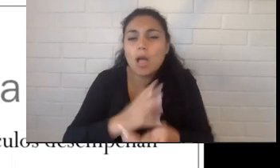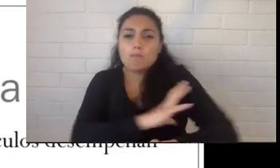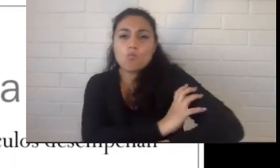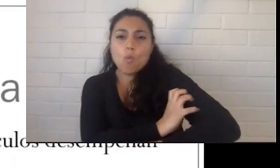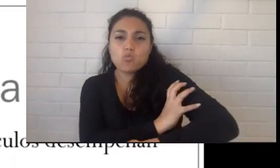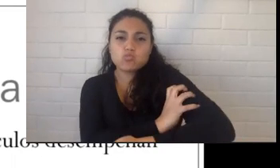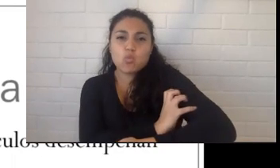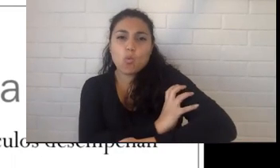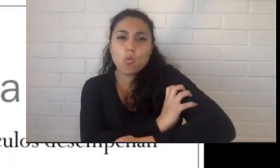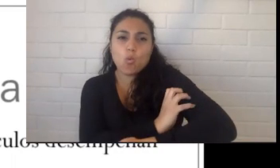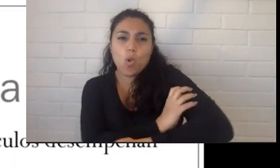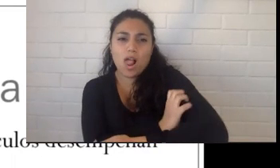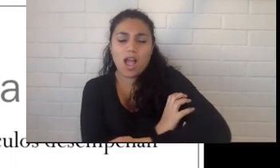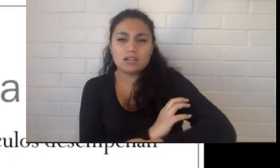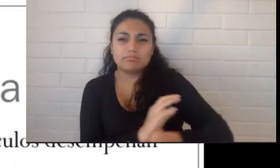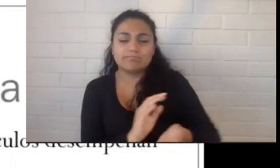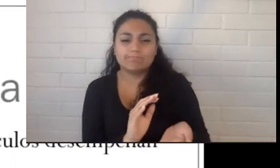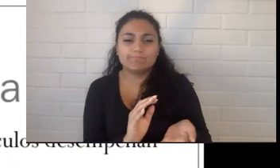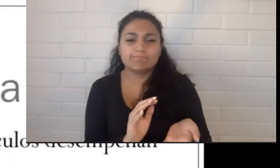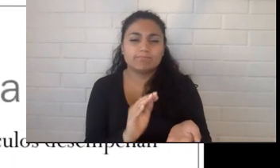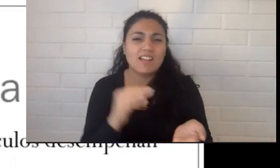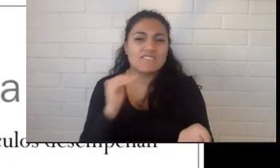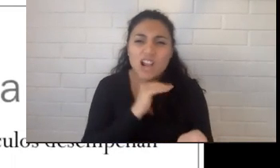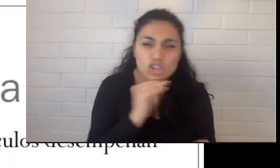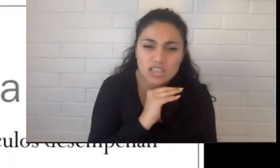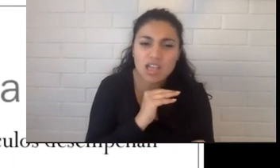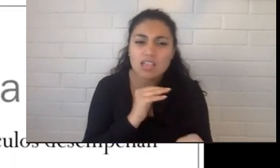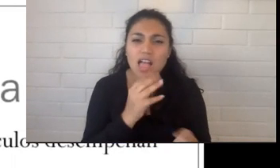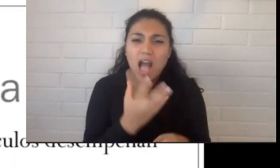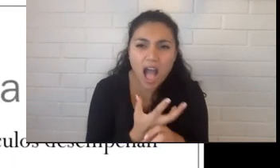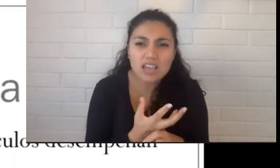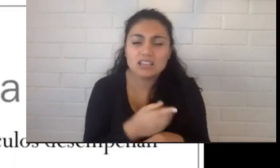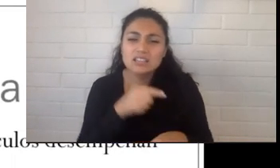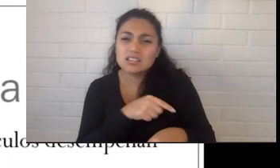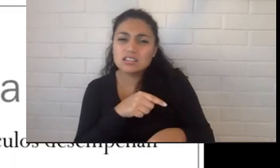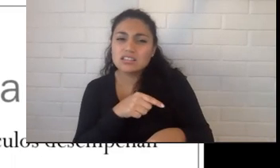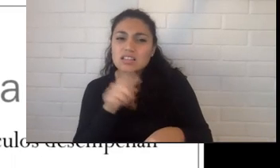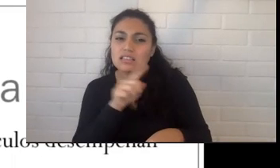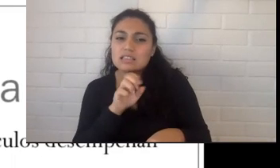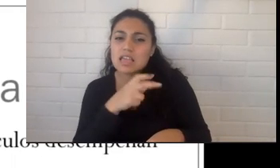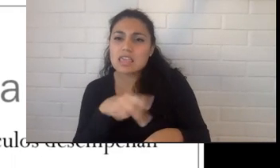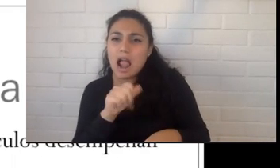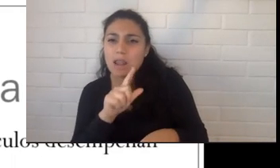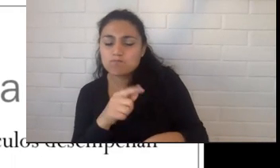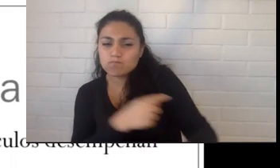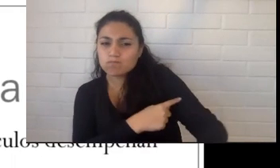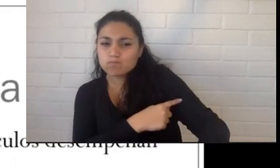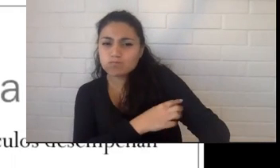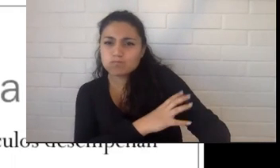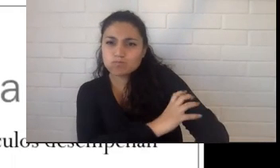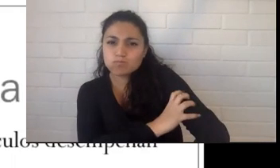¿tiene señal? ¿Hay señal? ¿Qué tipo de velocidad tiene de señal el músculo? ¿Ya? Esto